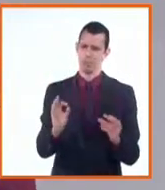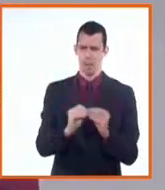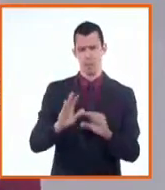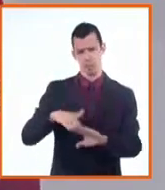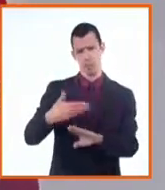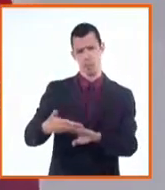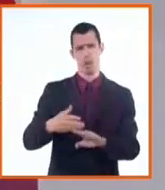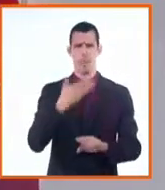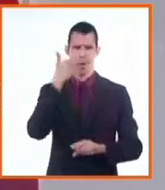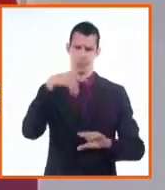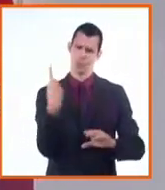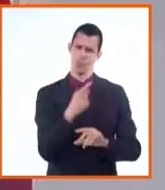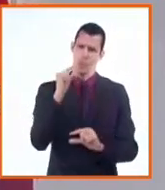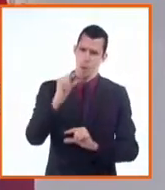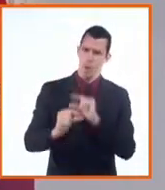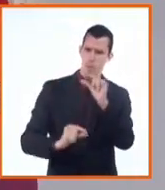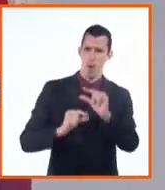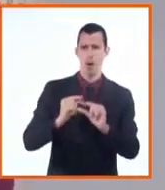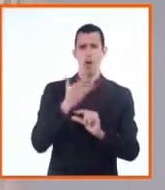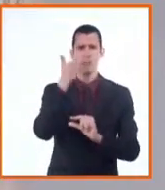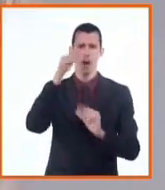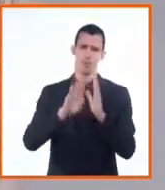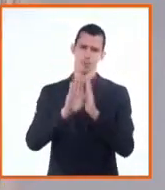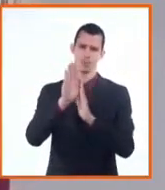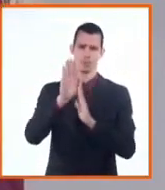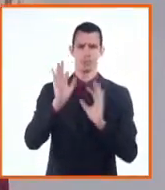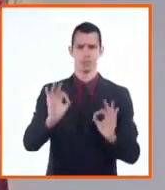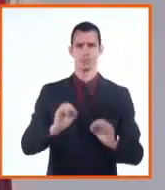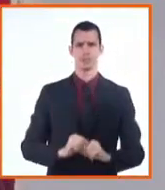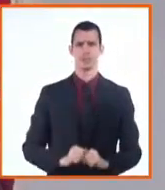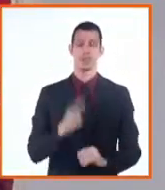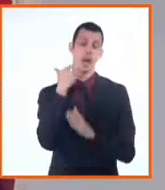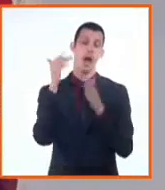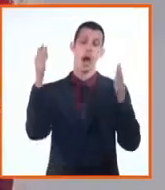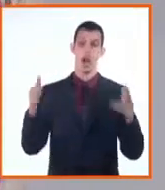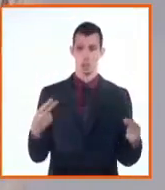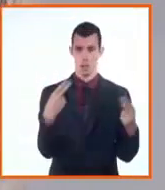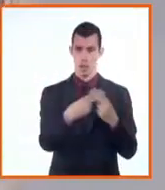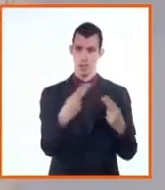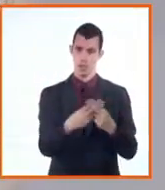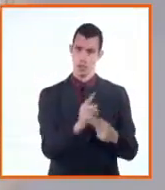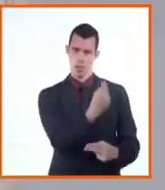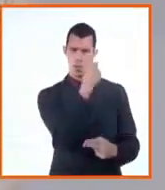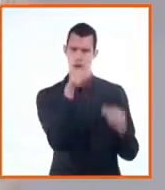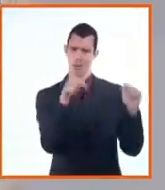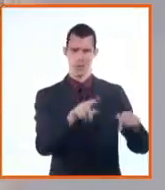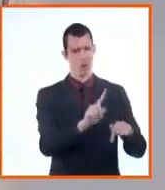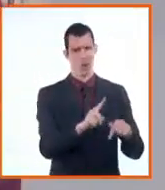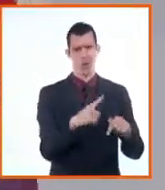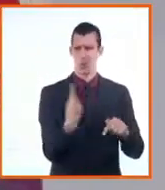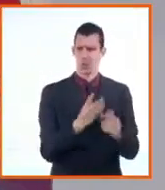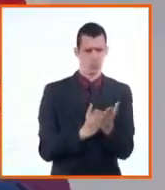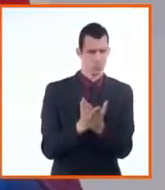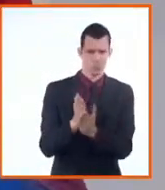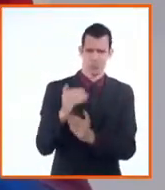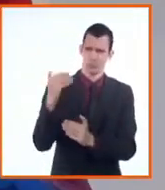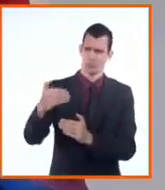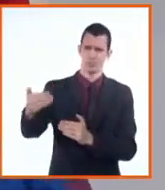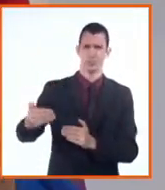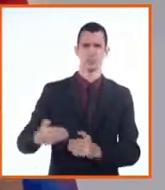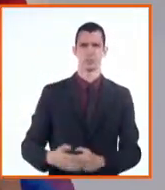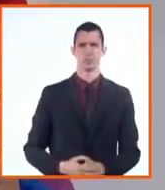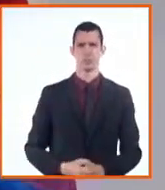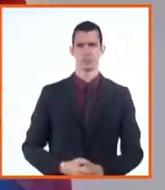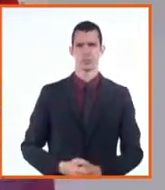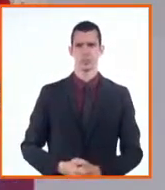tenemos varios eventos en el año que no lo venimos decir no terminamos el clásico y ahora vamos a trabajar en el otro evento que